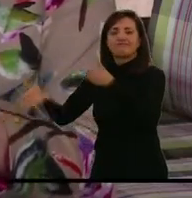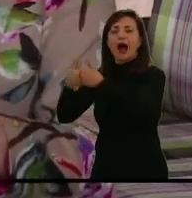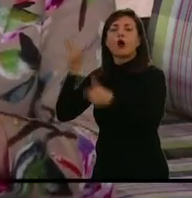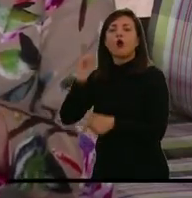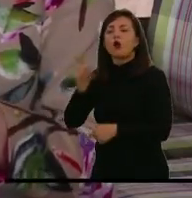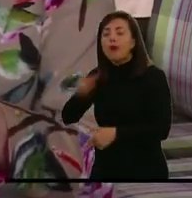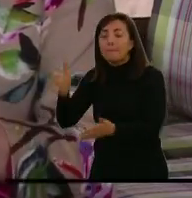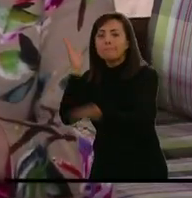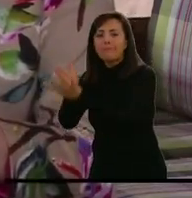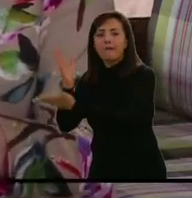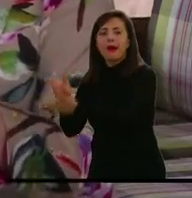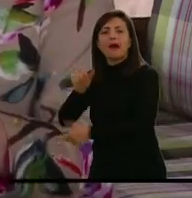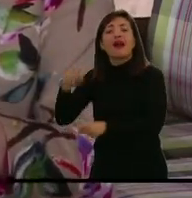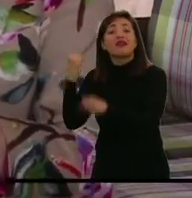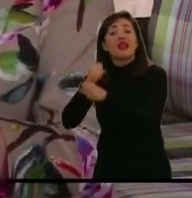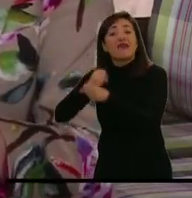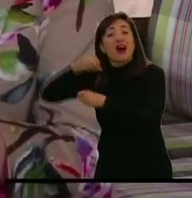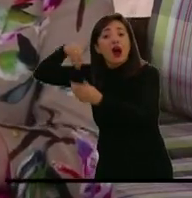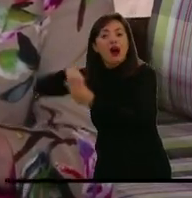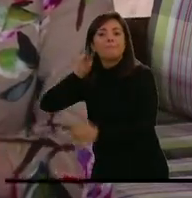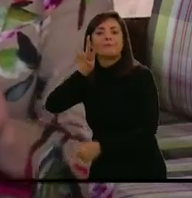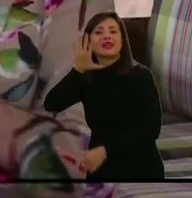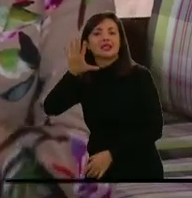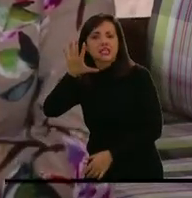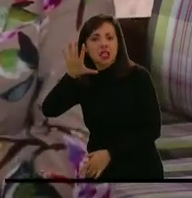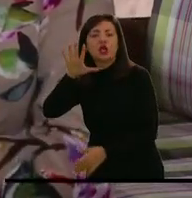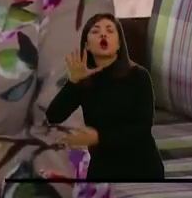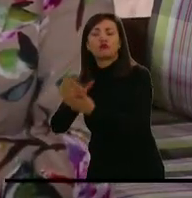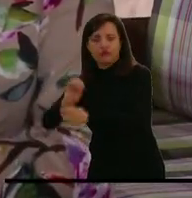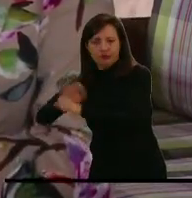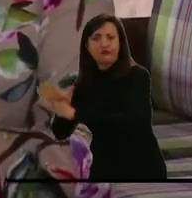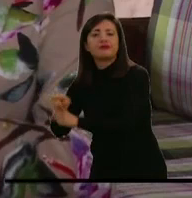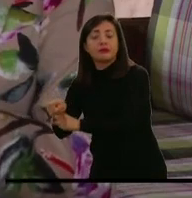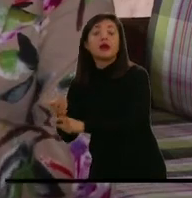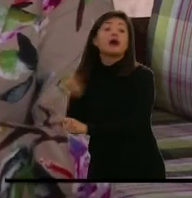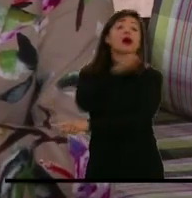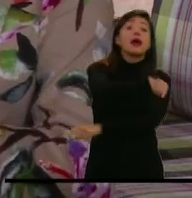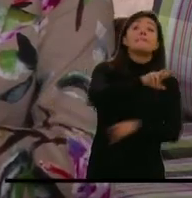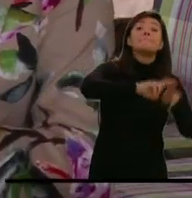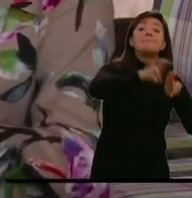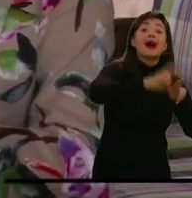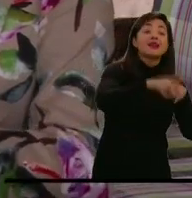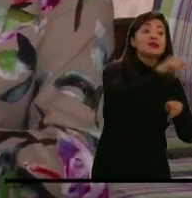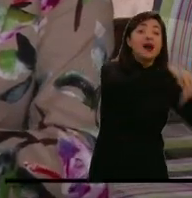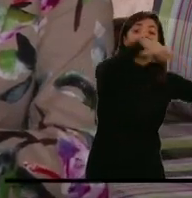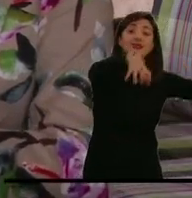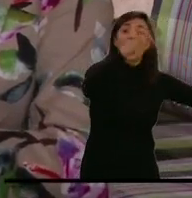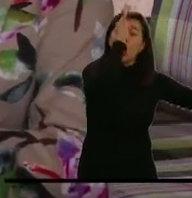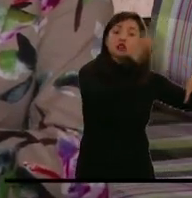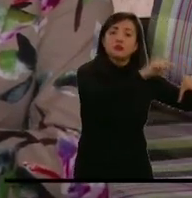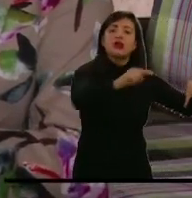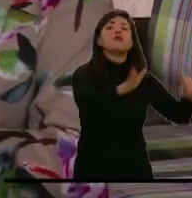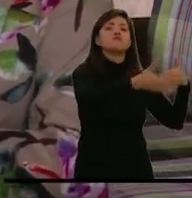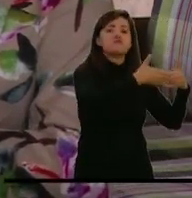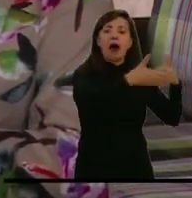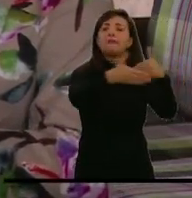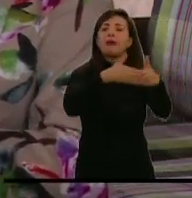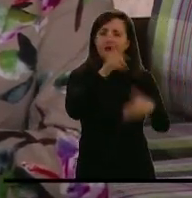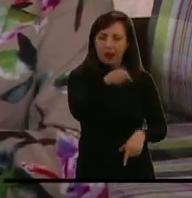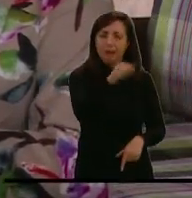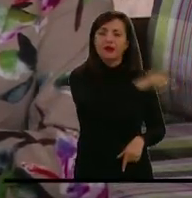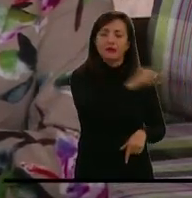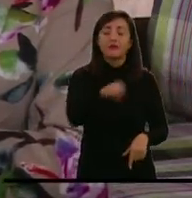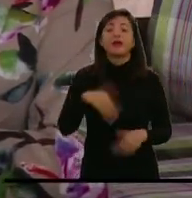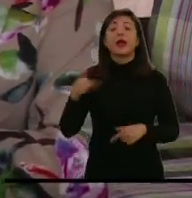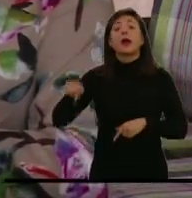salud resultaron positivos a COVID-19, pero en Manizales también otras dos clínicas fueron cerradas. Entre tanto, en